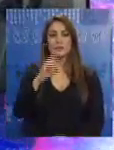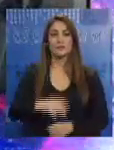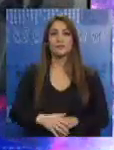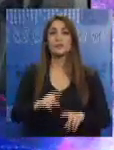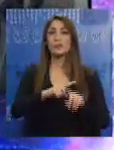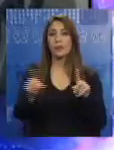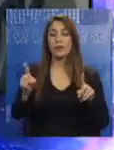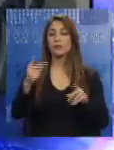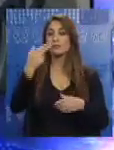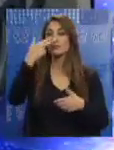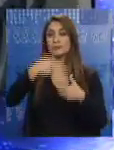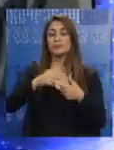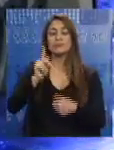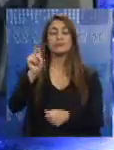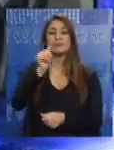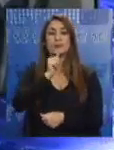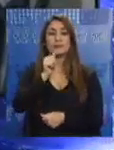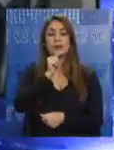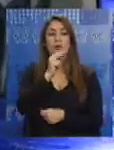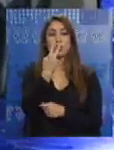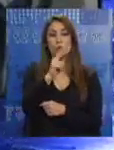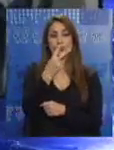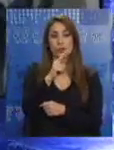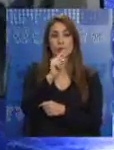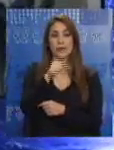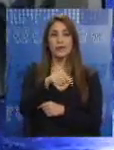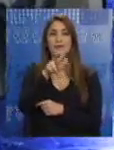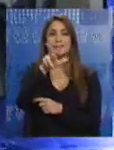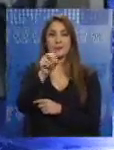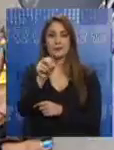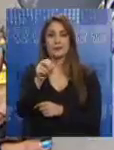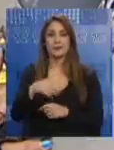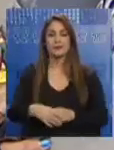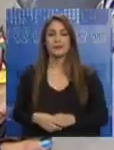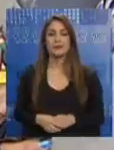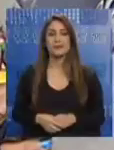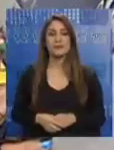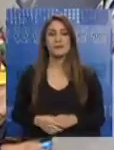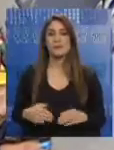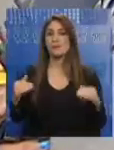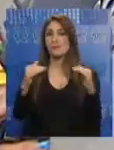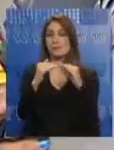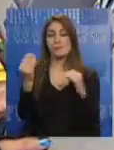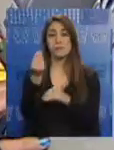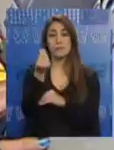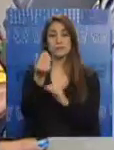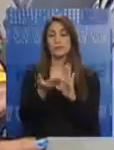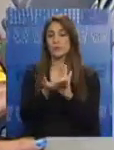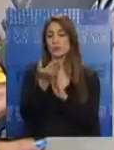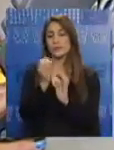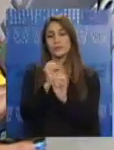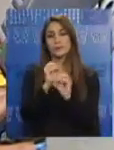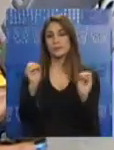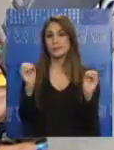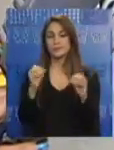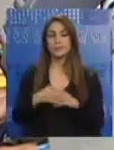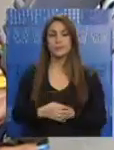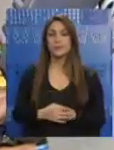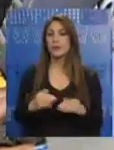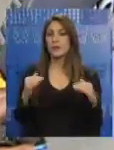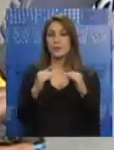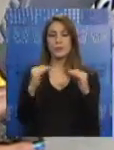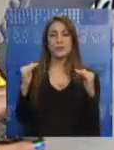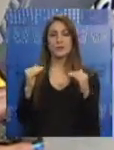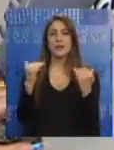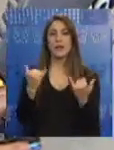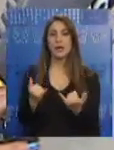mientras que en estaciones privadas el precio va desde los $2.30. Está igual los precios, no se ha incrementado nada, todo está igual.